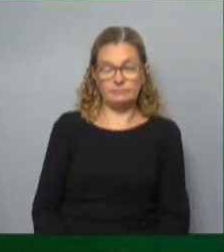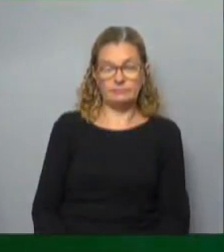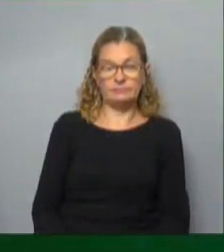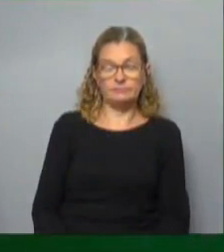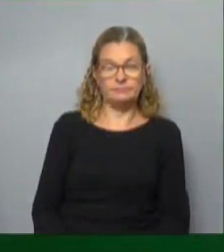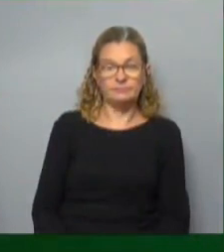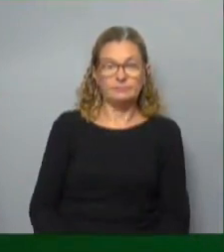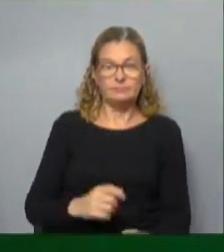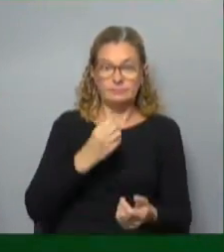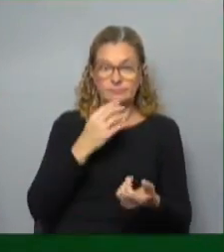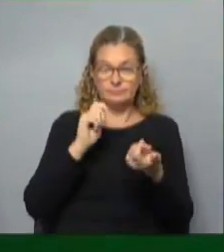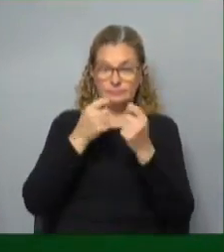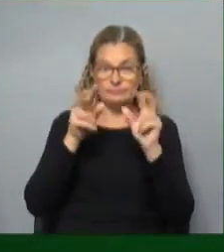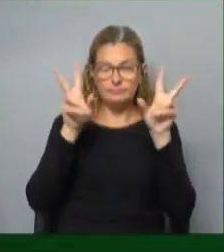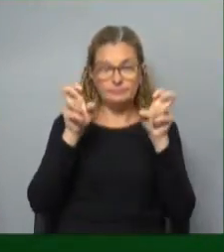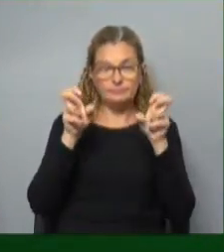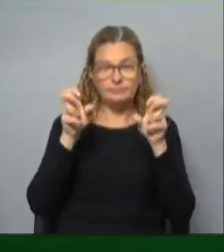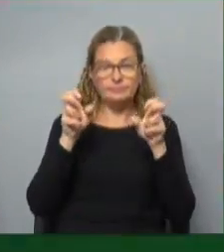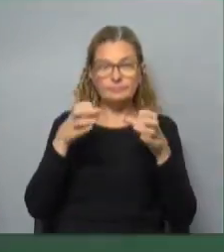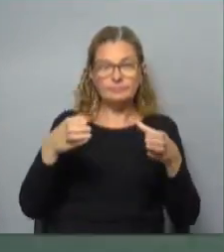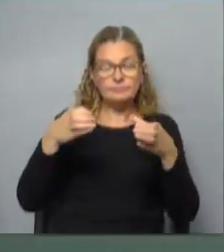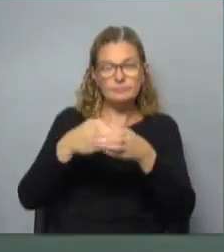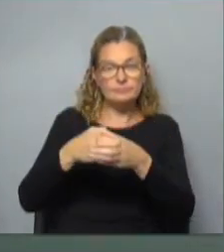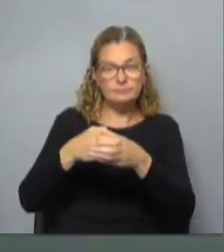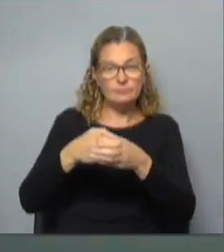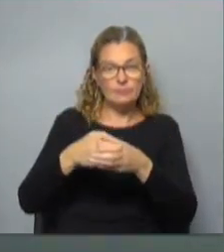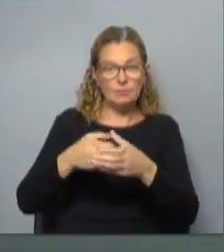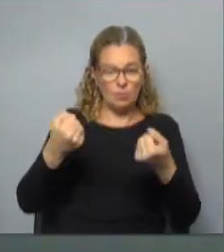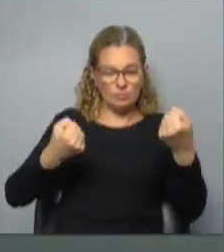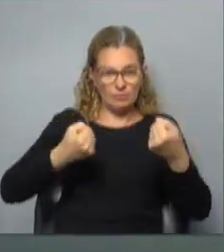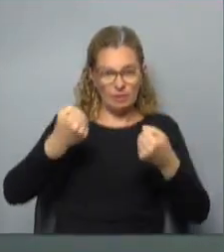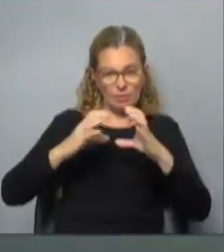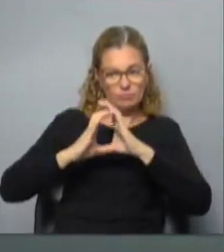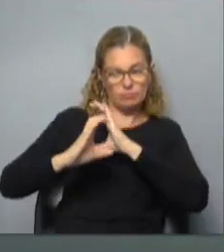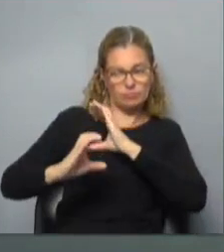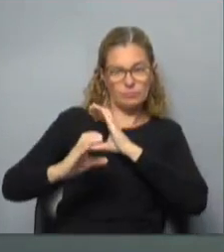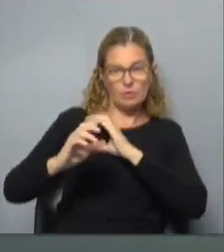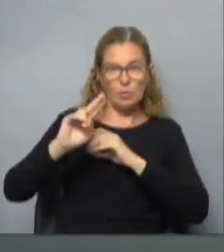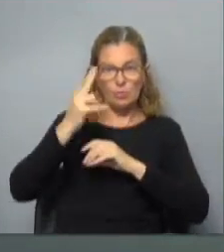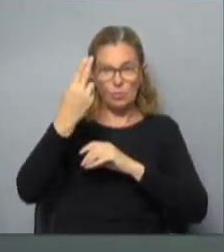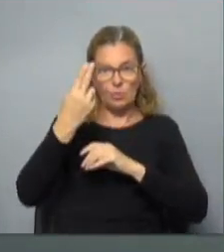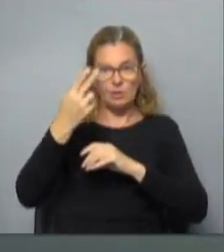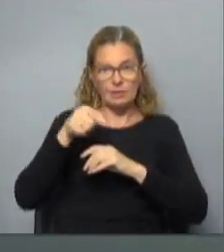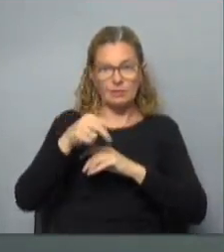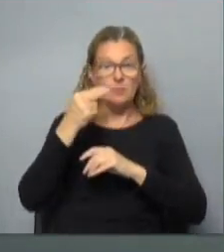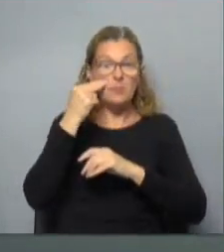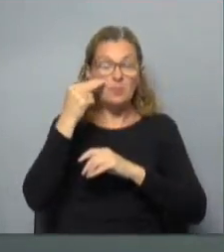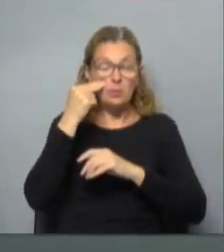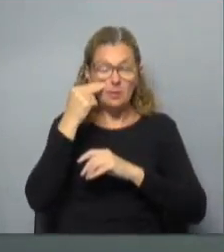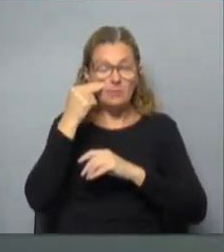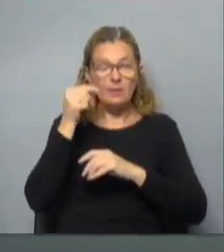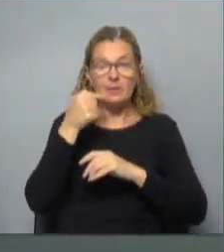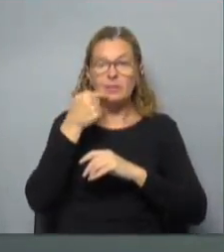bueno y cambiamos de tema porque la intergremial de transporte de profesional de carga terrestre del uruguay se declaró en conflicto